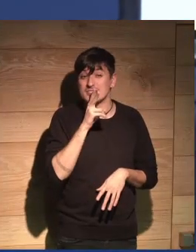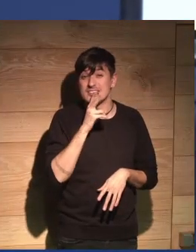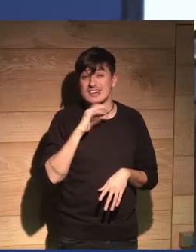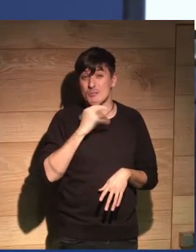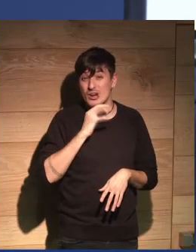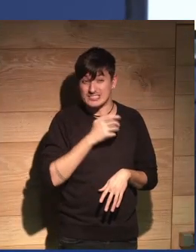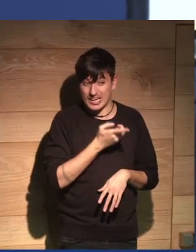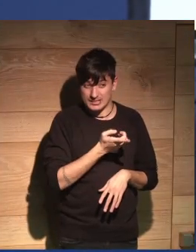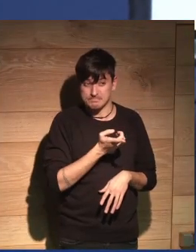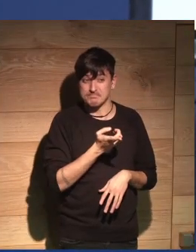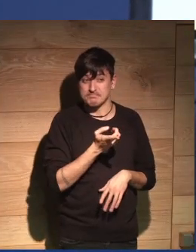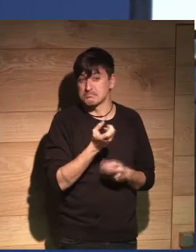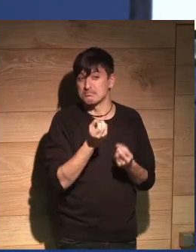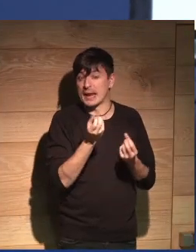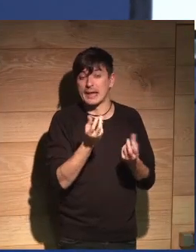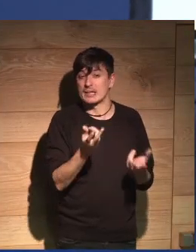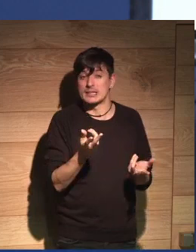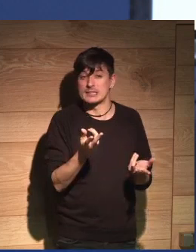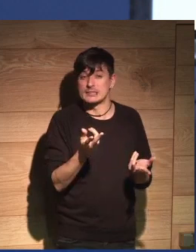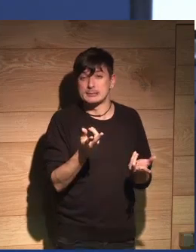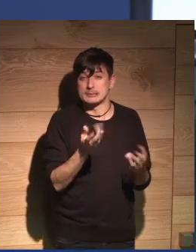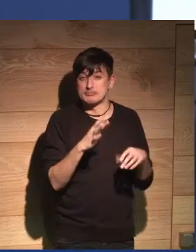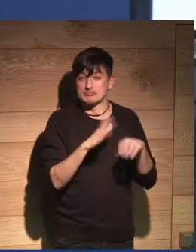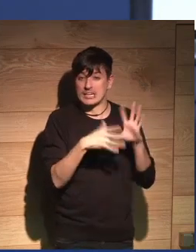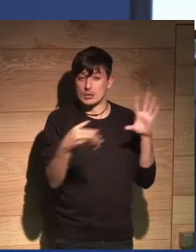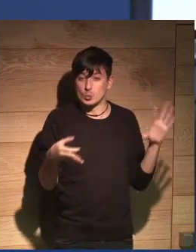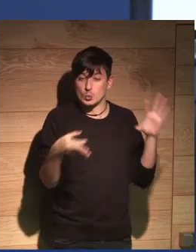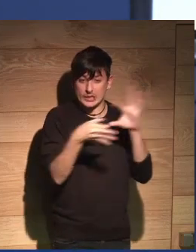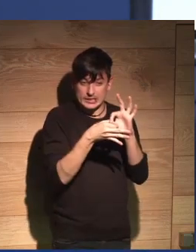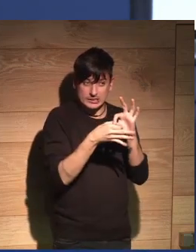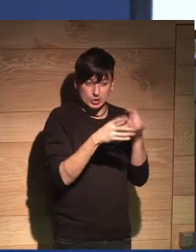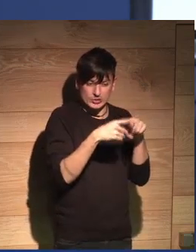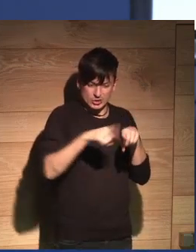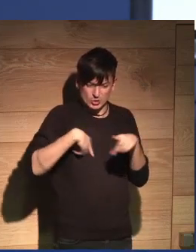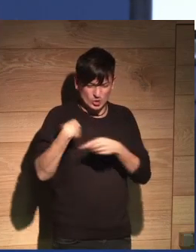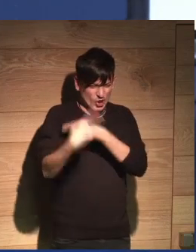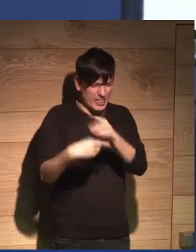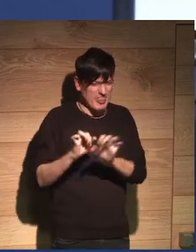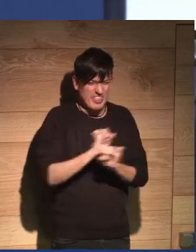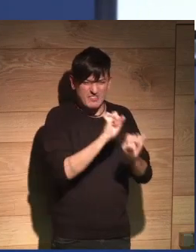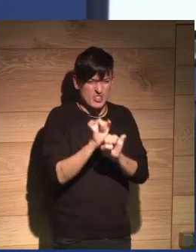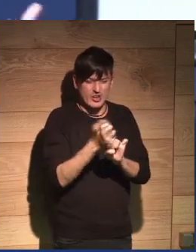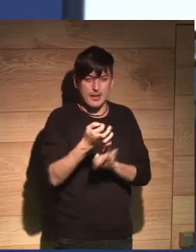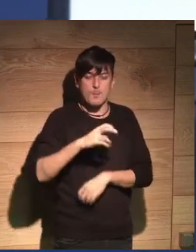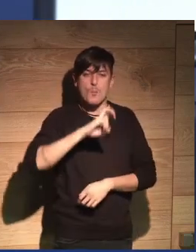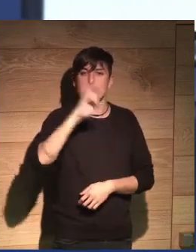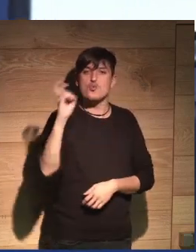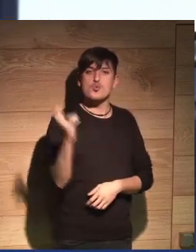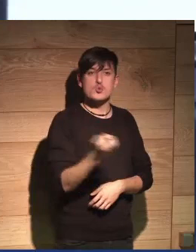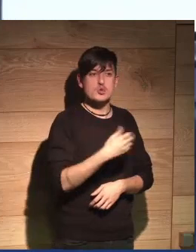me ha servido para unir algo en lo cual defiendo todos los días, que es la multidisciplinaridad y